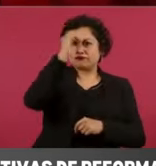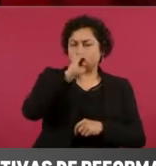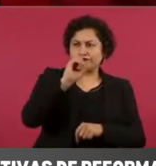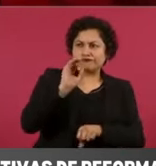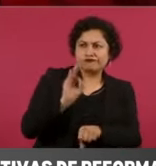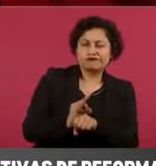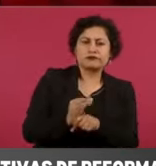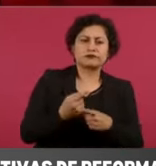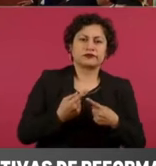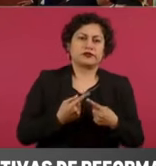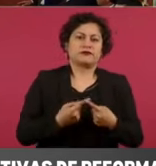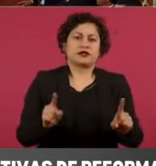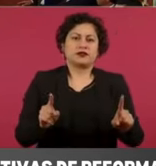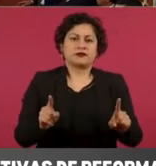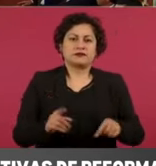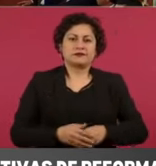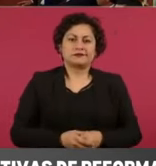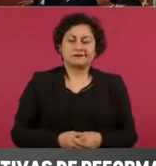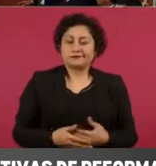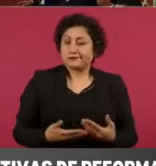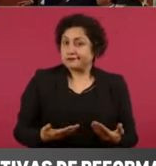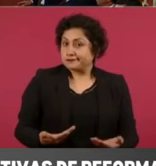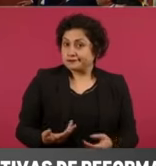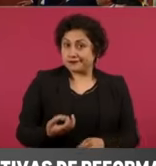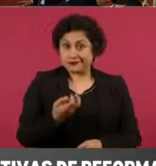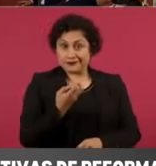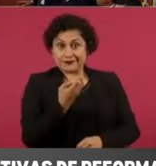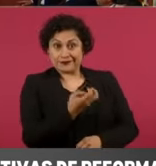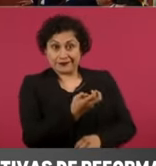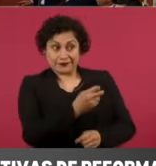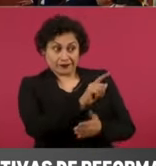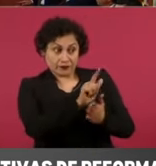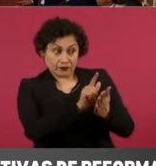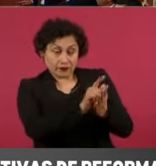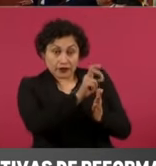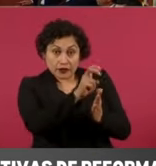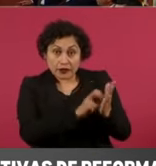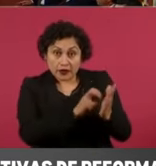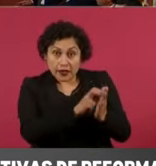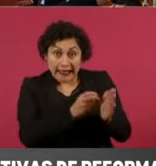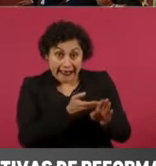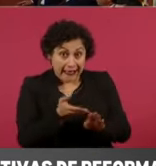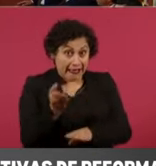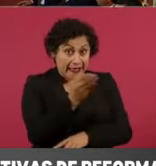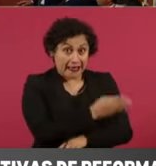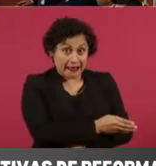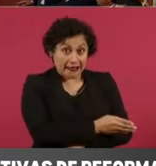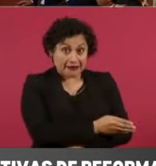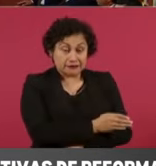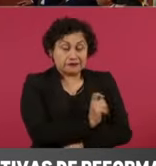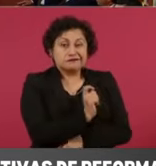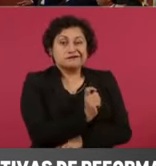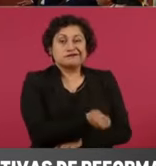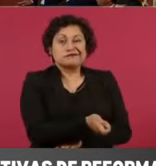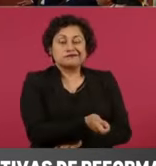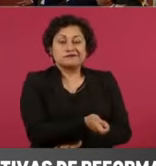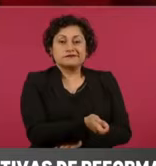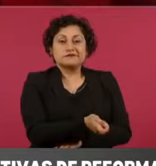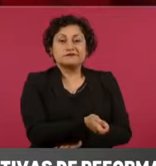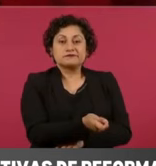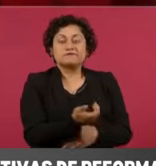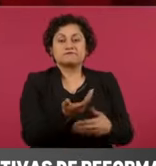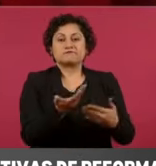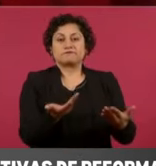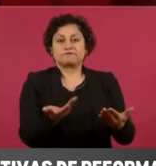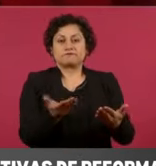Se trata de adulteraciones que niegan el sentido general de